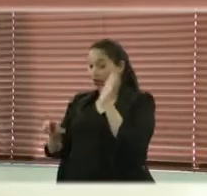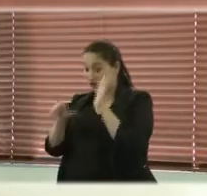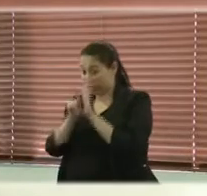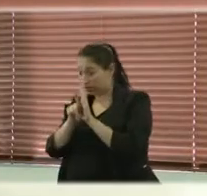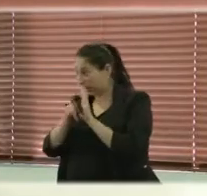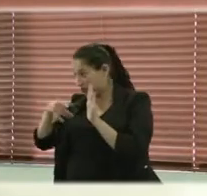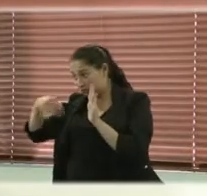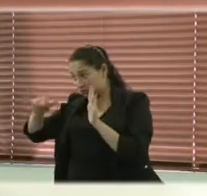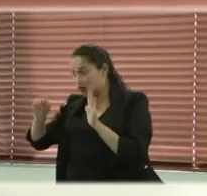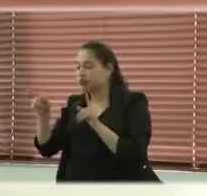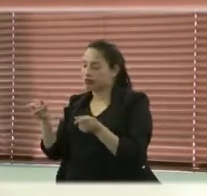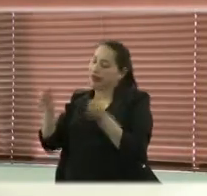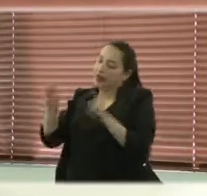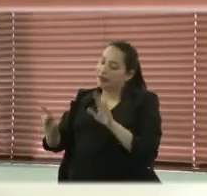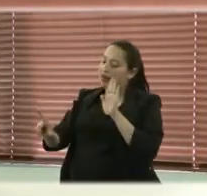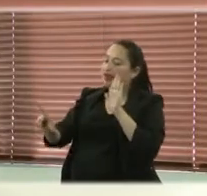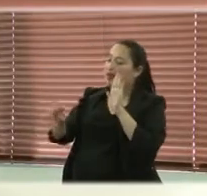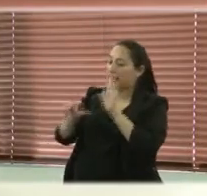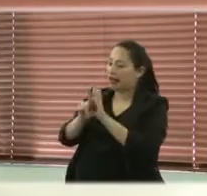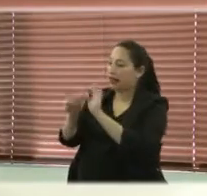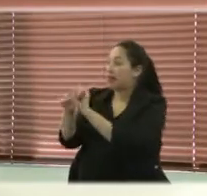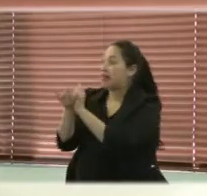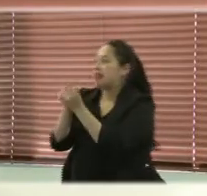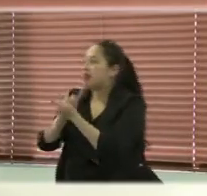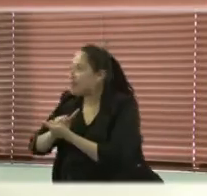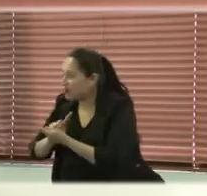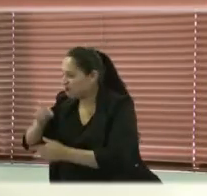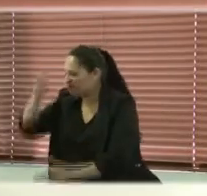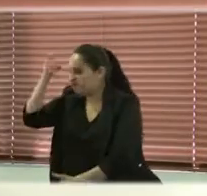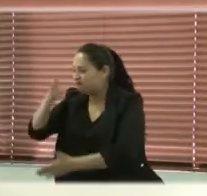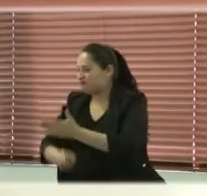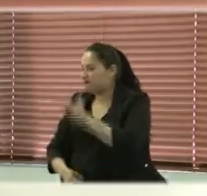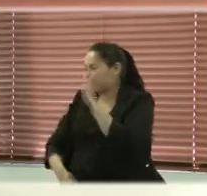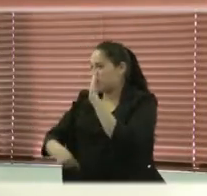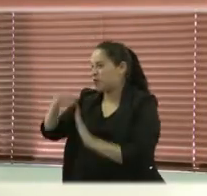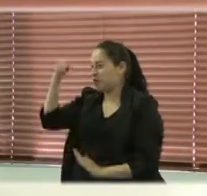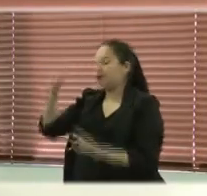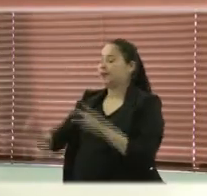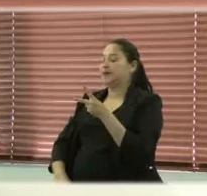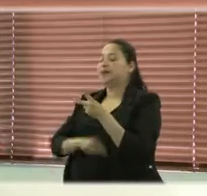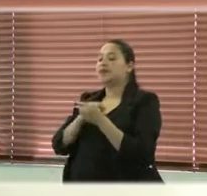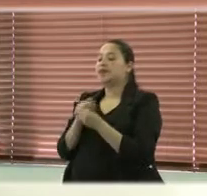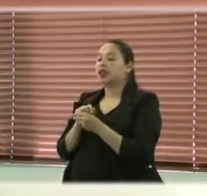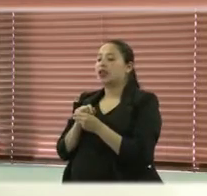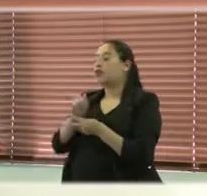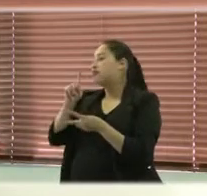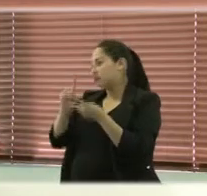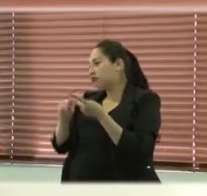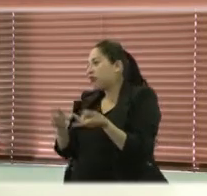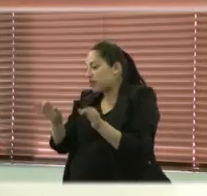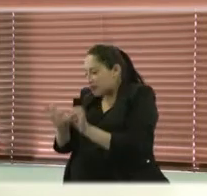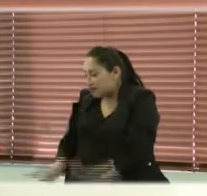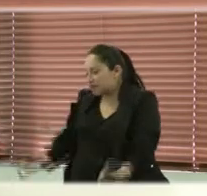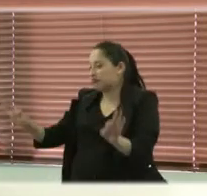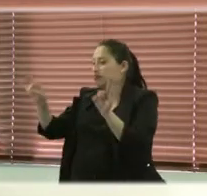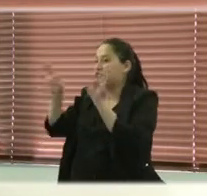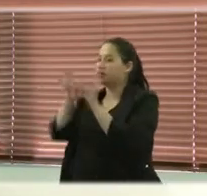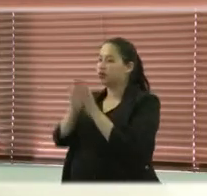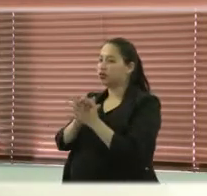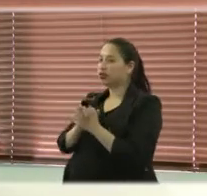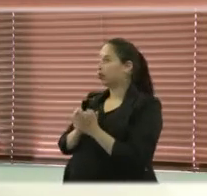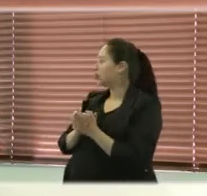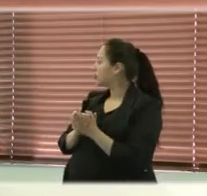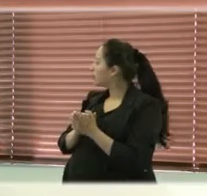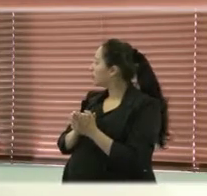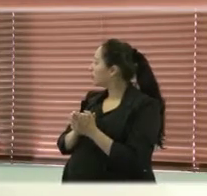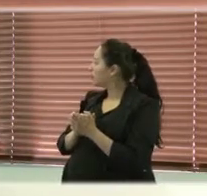porque había que hacer cambios radicales en algunos temas sino que también en algunos algunos casos concretos